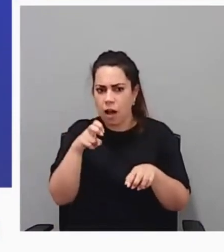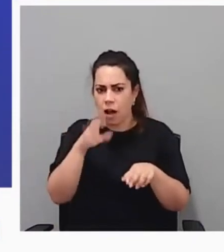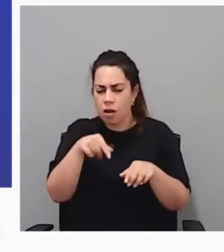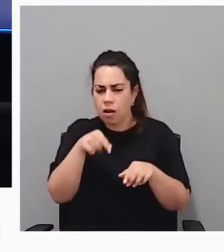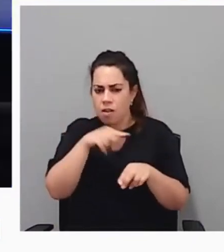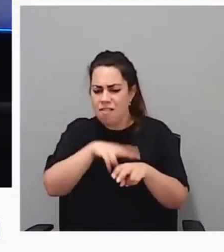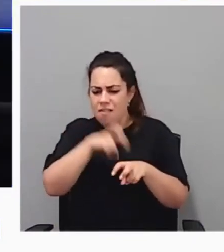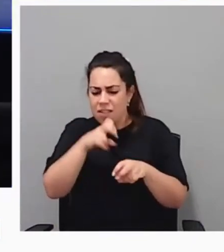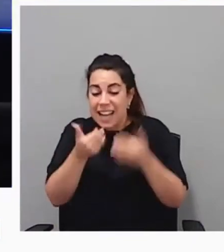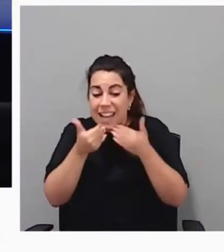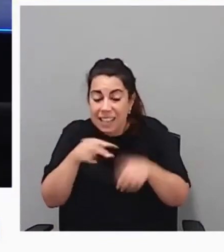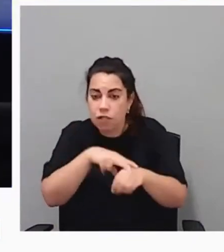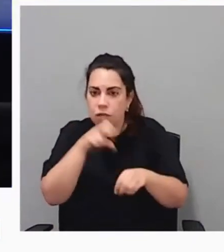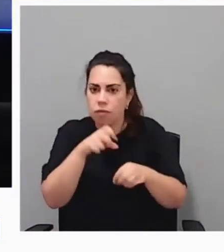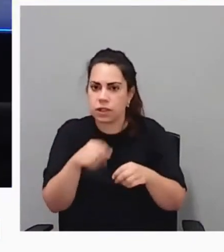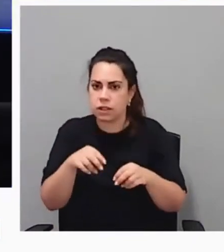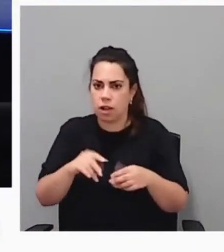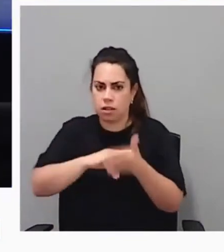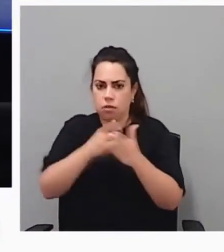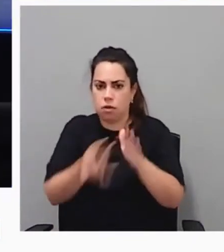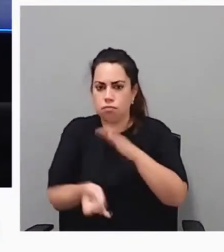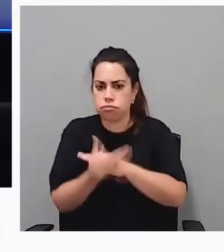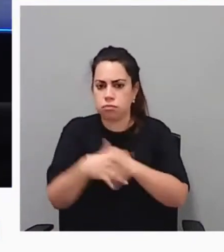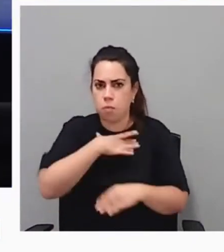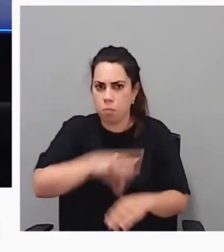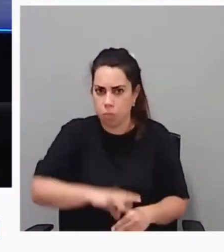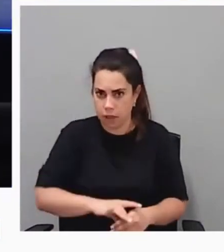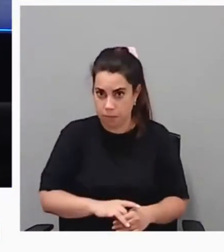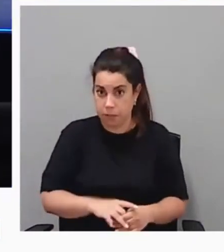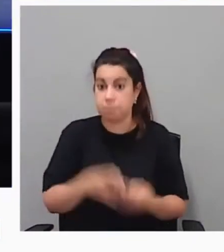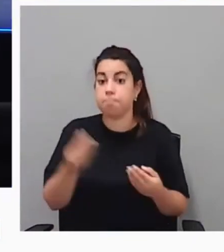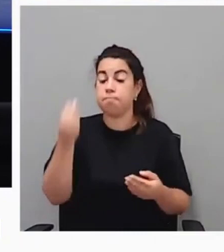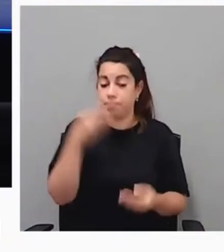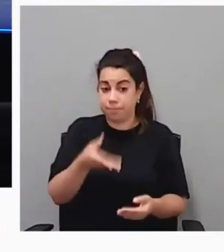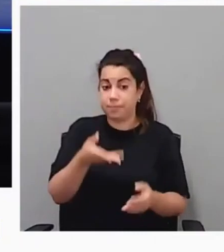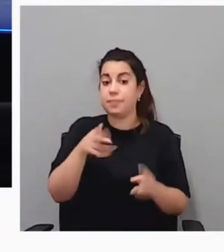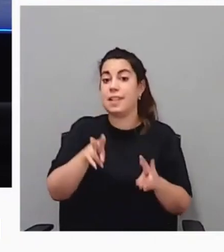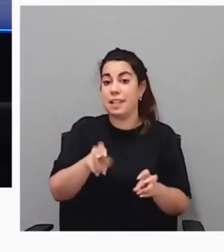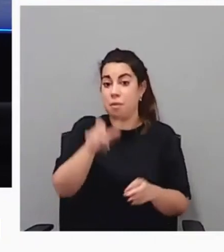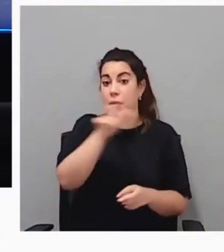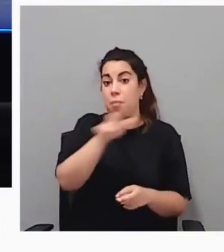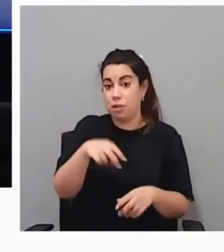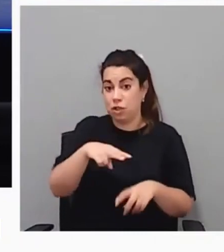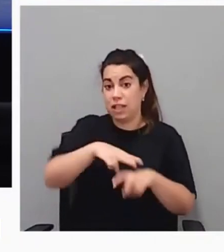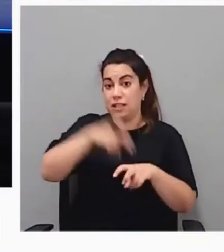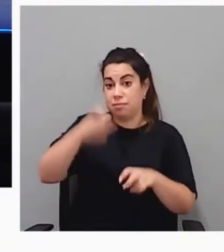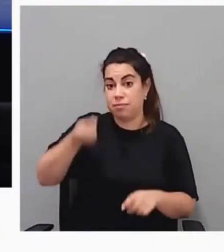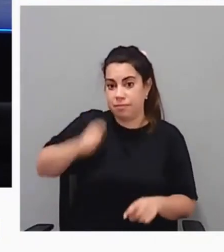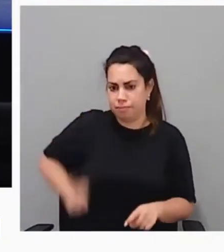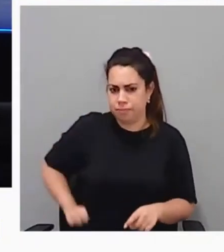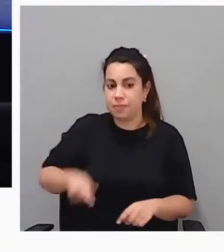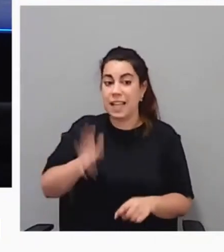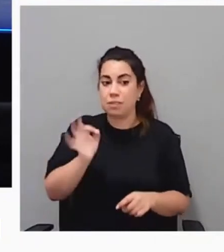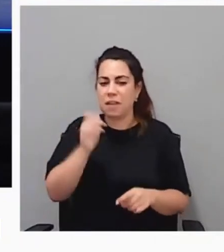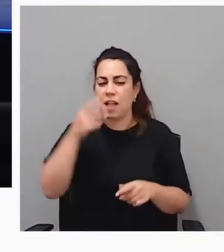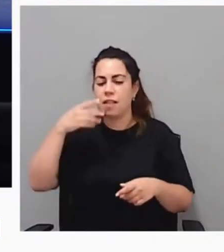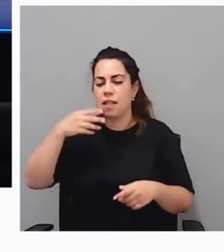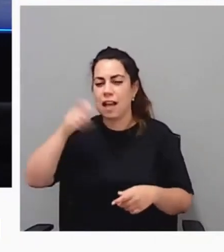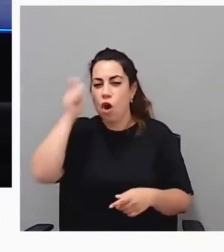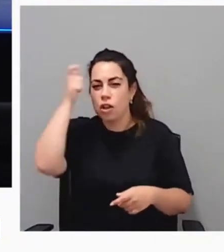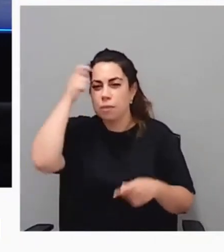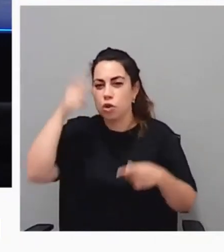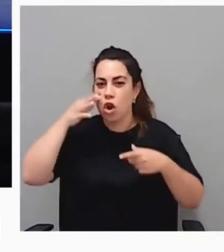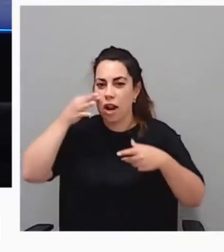tecnología. Y este es el punto de los físicos. La realidad es compleja, pero nuestra